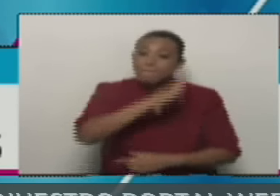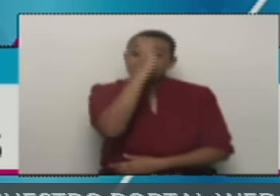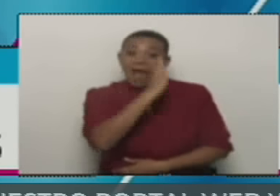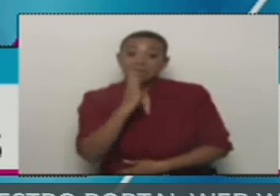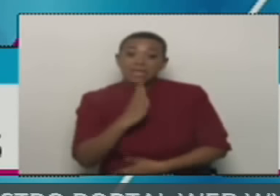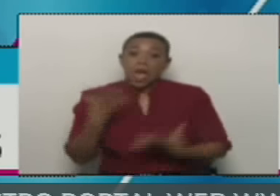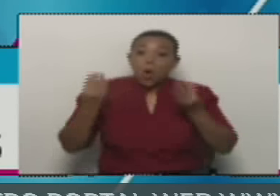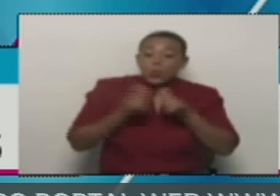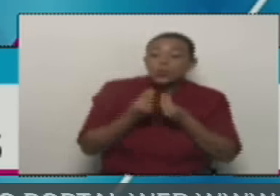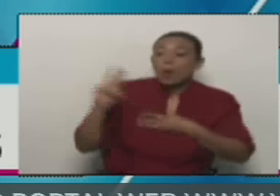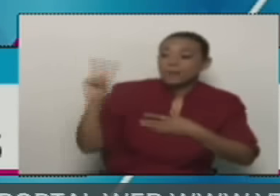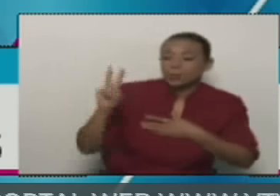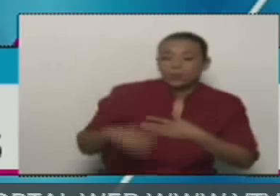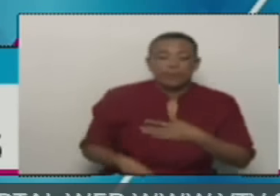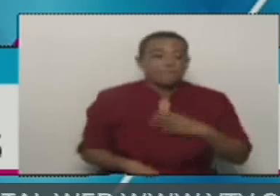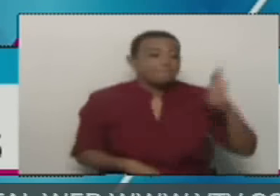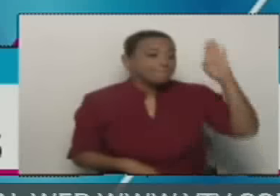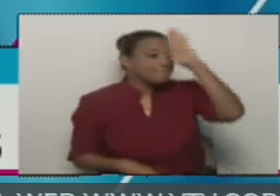Brasil-Venezuela,